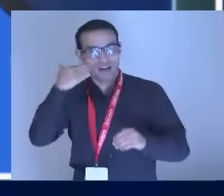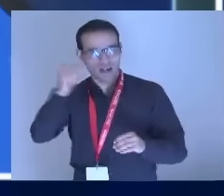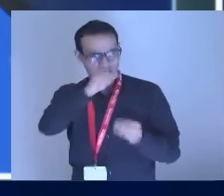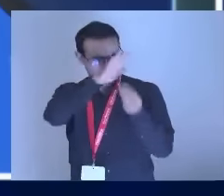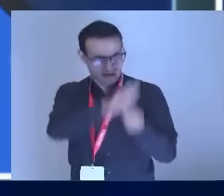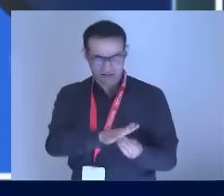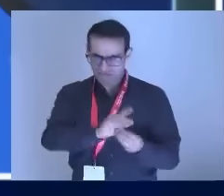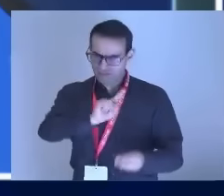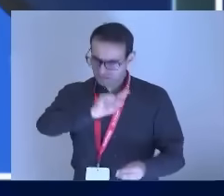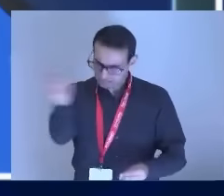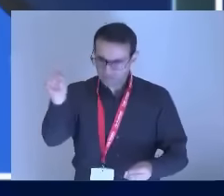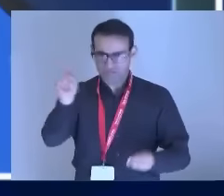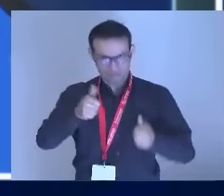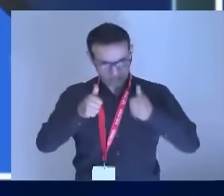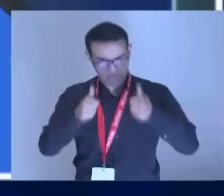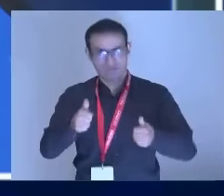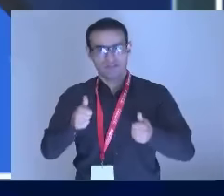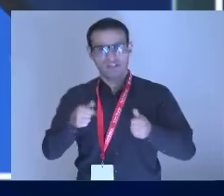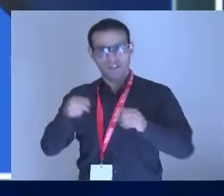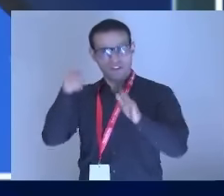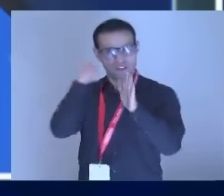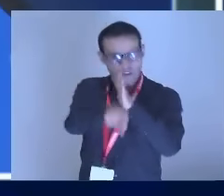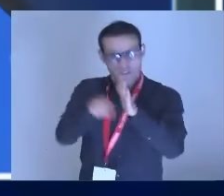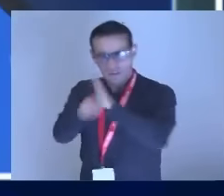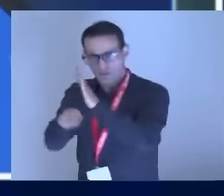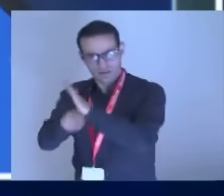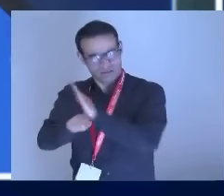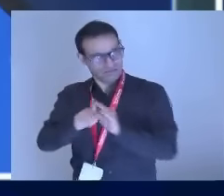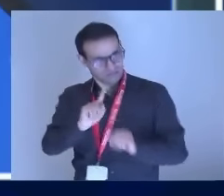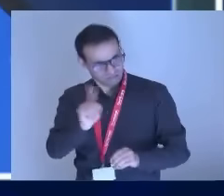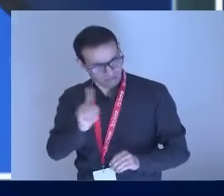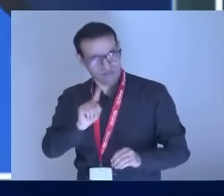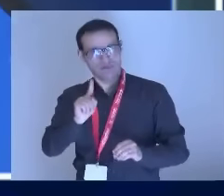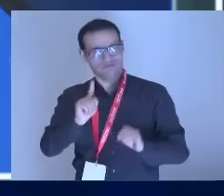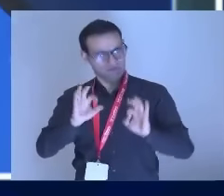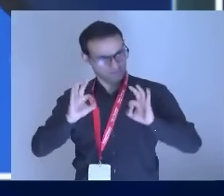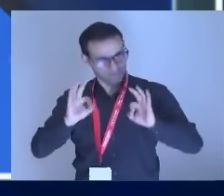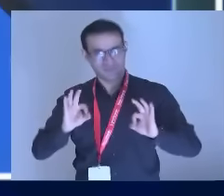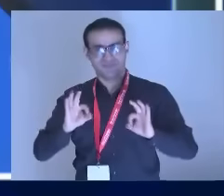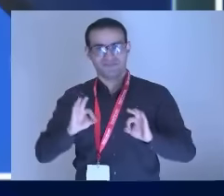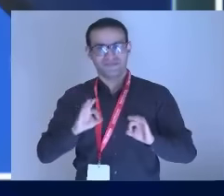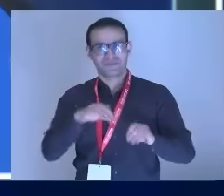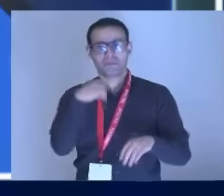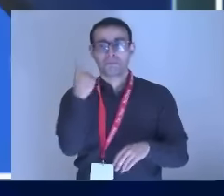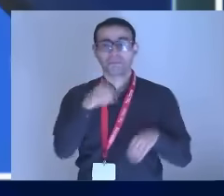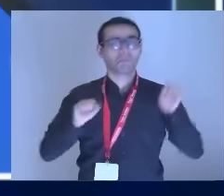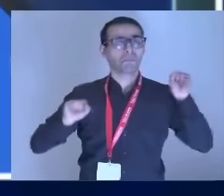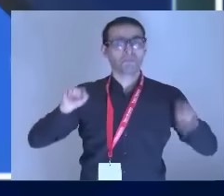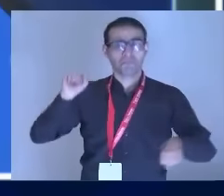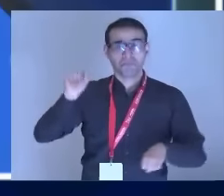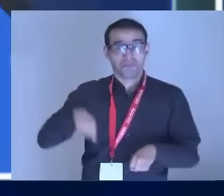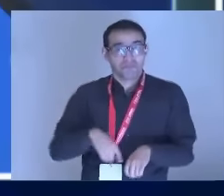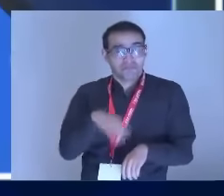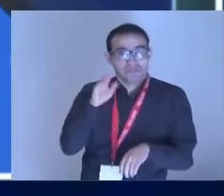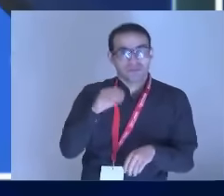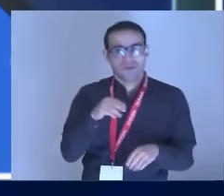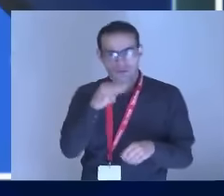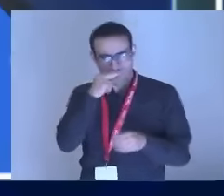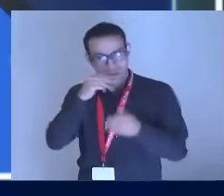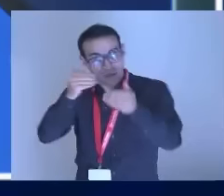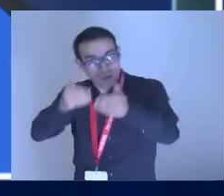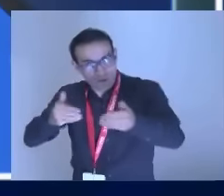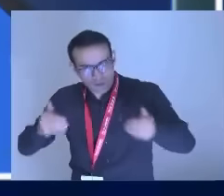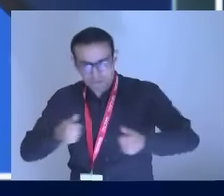discriminación y feminicidios en medio de tanta indiferencia el día que los niños y los ancianos en